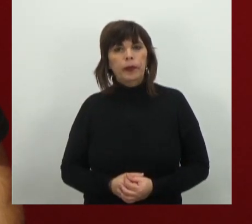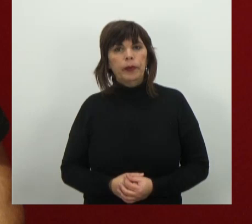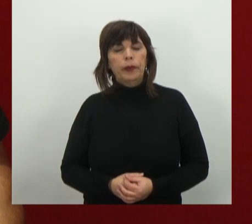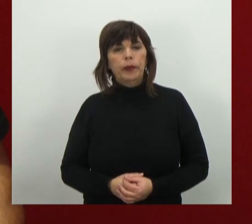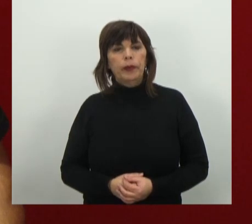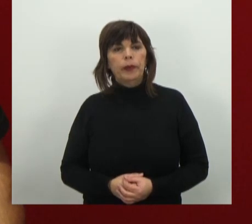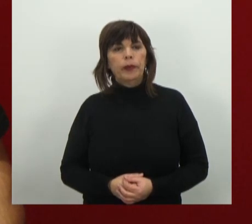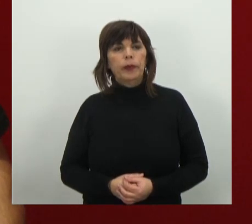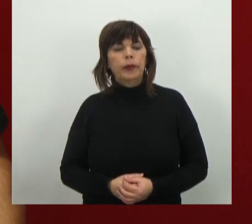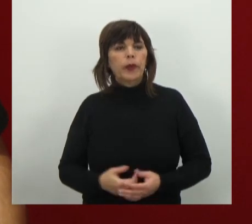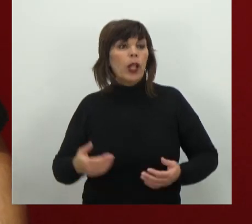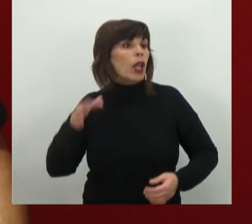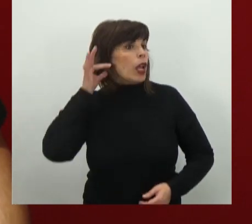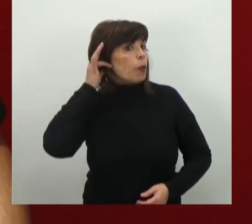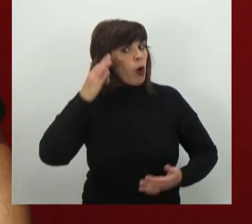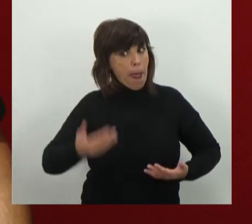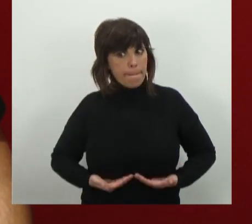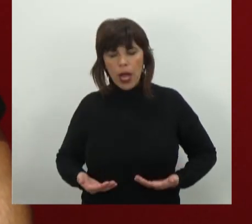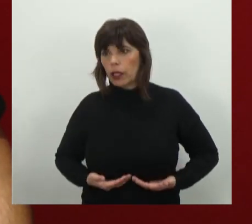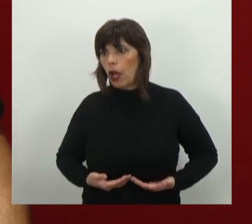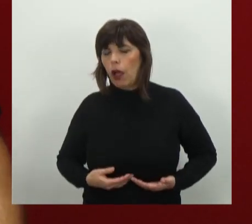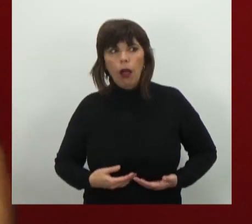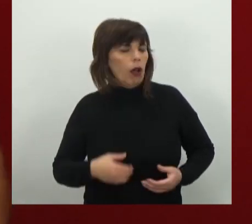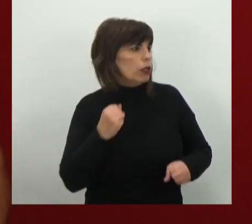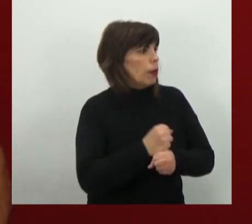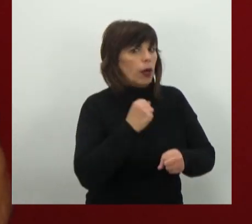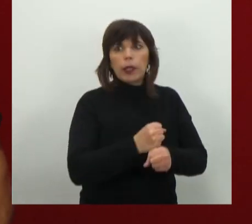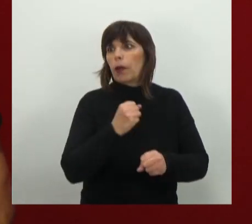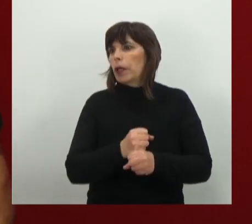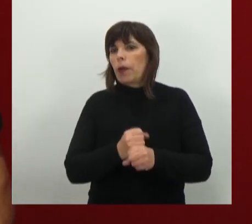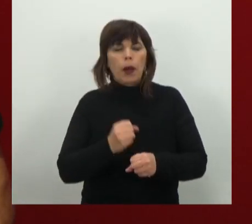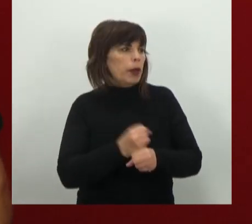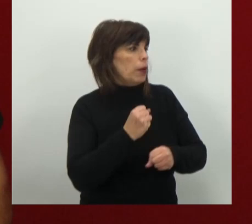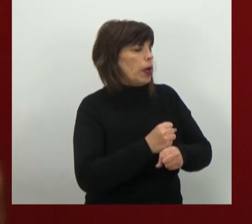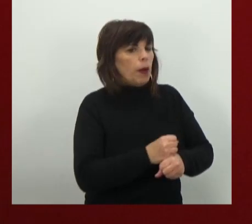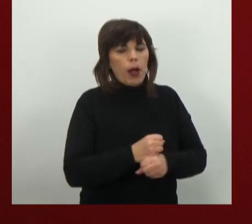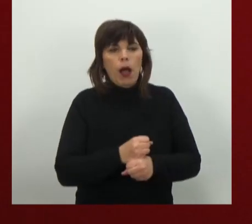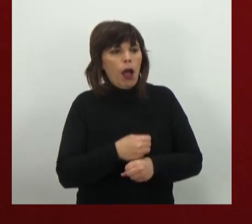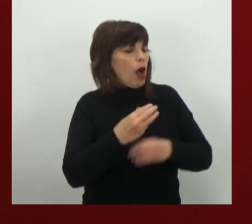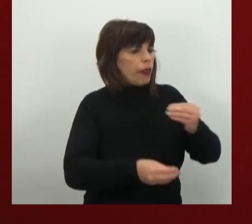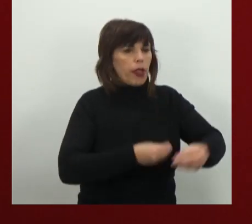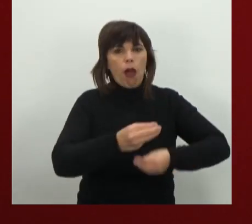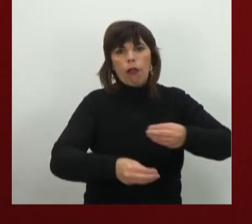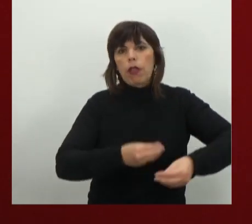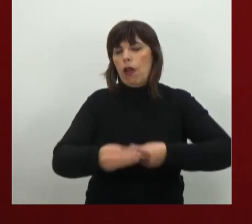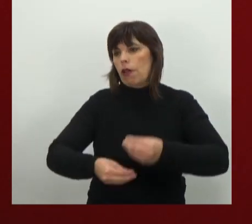Marta se preocupaba con muchas cosas, tienes que saber que en griego esa palabra es tan fuerte que significa,